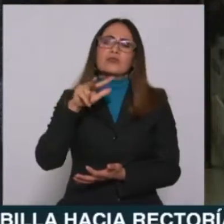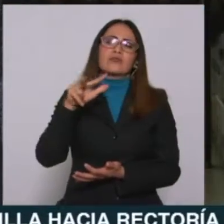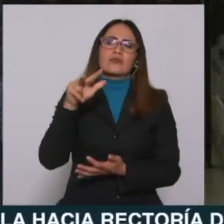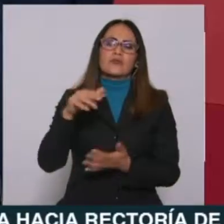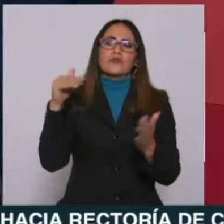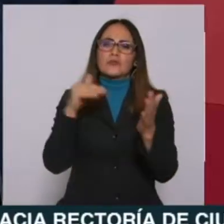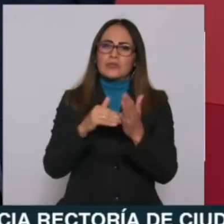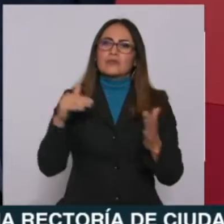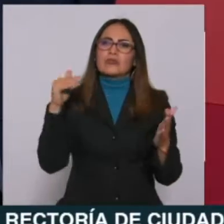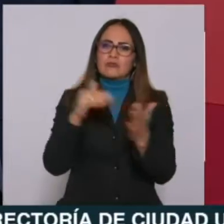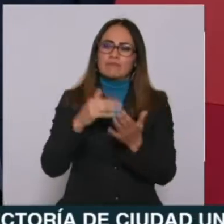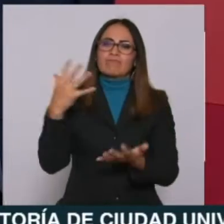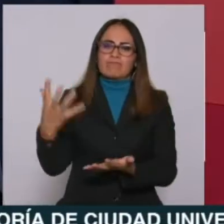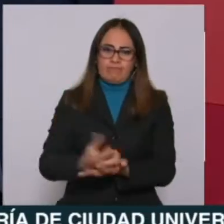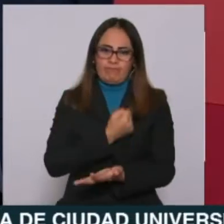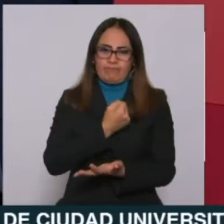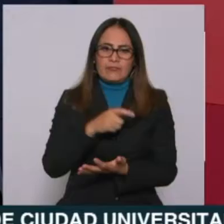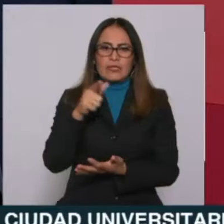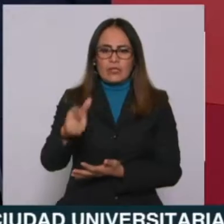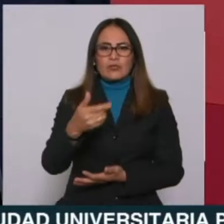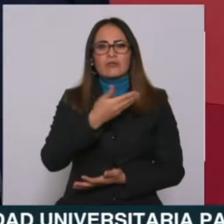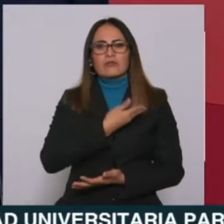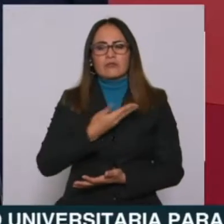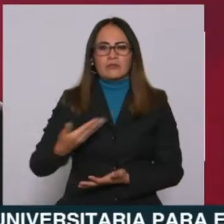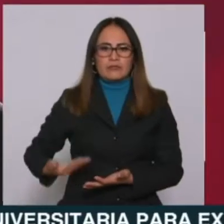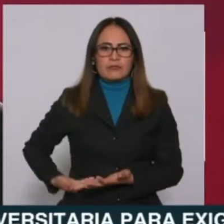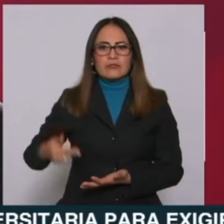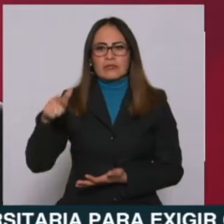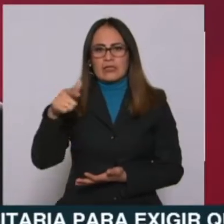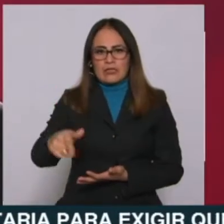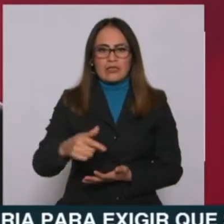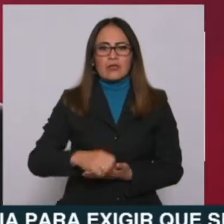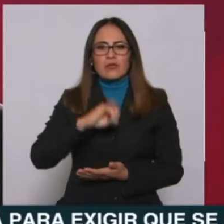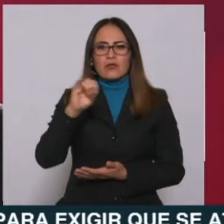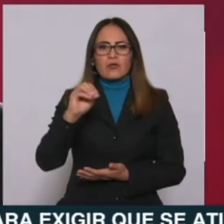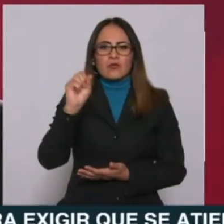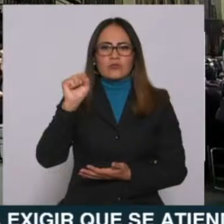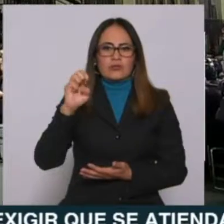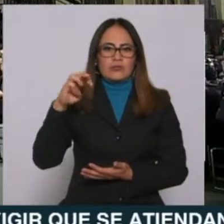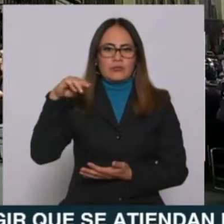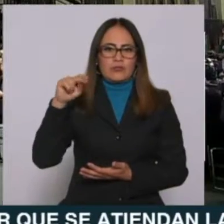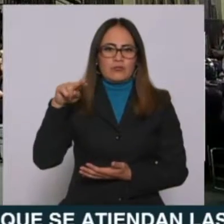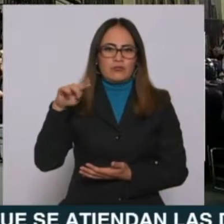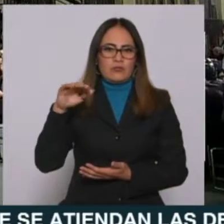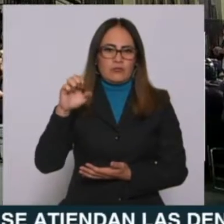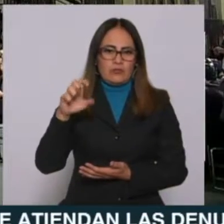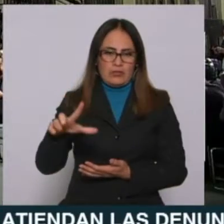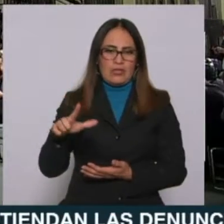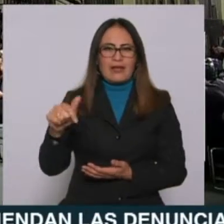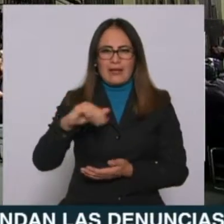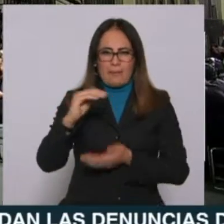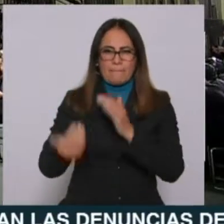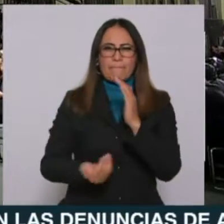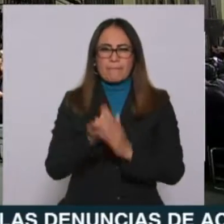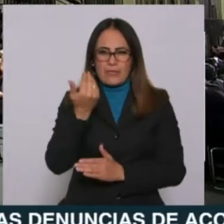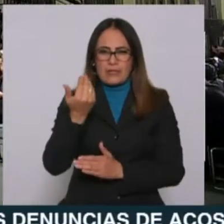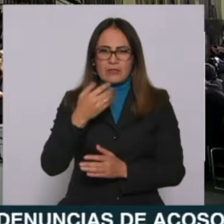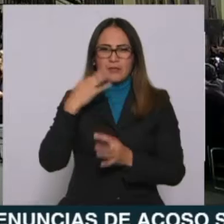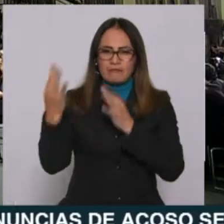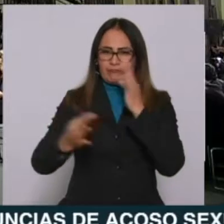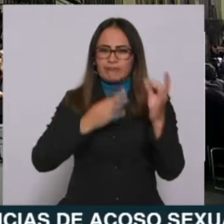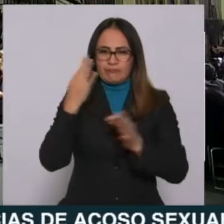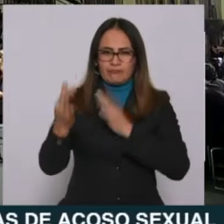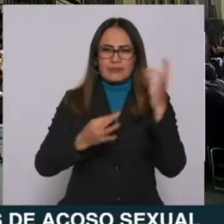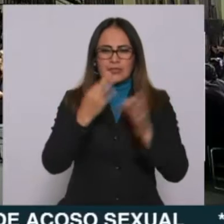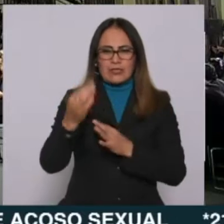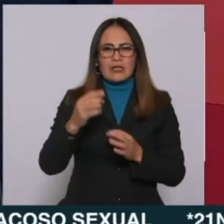de pesos. Así lo dio a conocer el presidente de este organismo, José Manuel López Campos, durante la conferencia mañanera del presidente Andrés Manuel